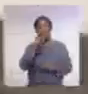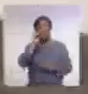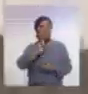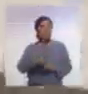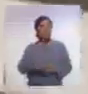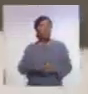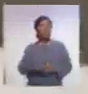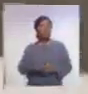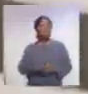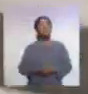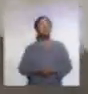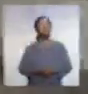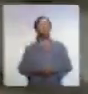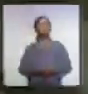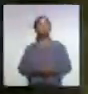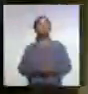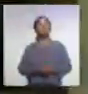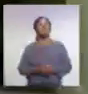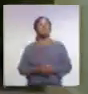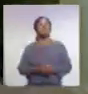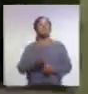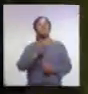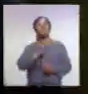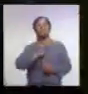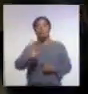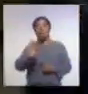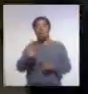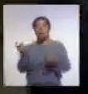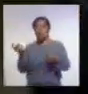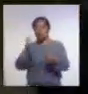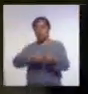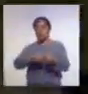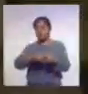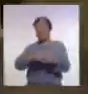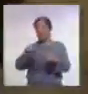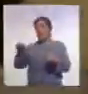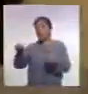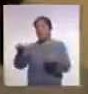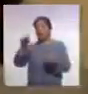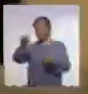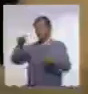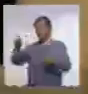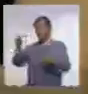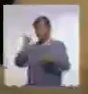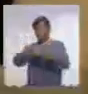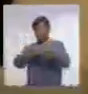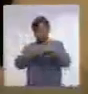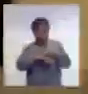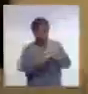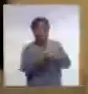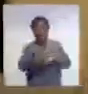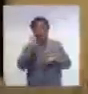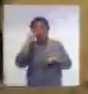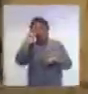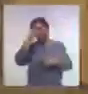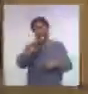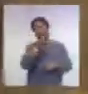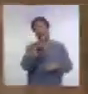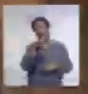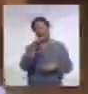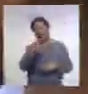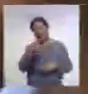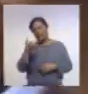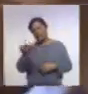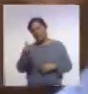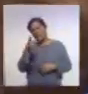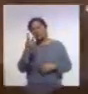poder ingresar por cualquier casa a un centro de asistencia social. Recordemos que según datos del INEGI en el 2015, que es el